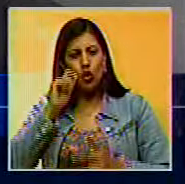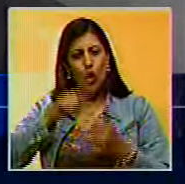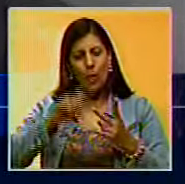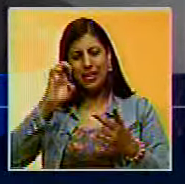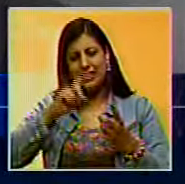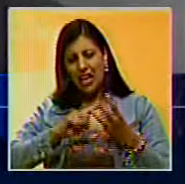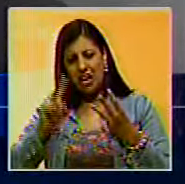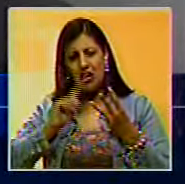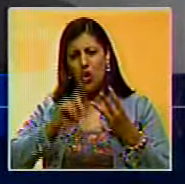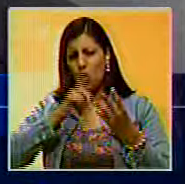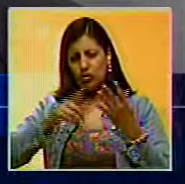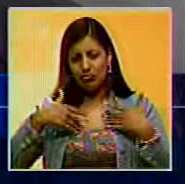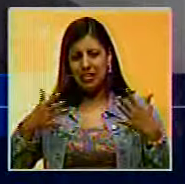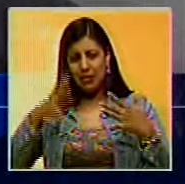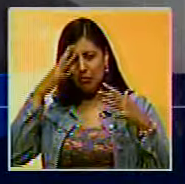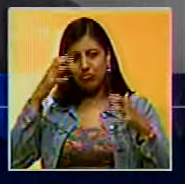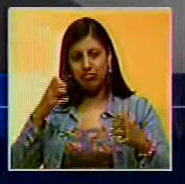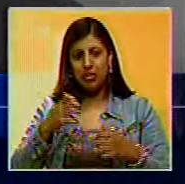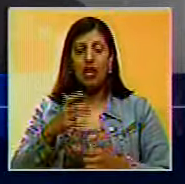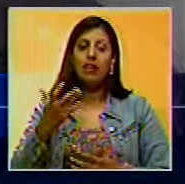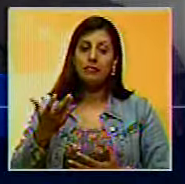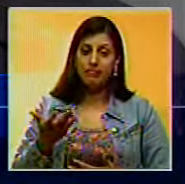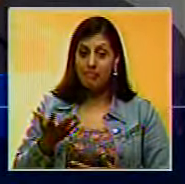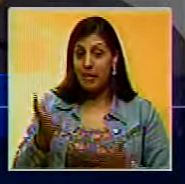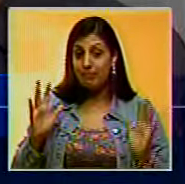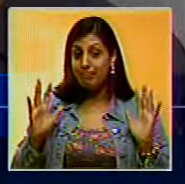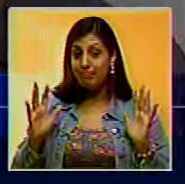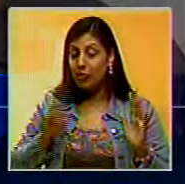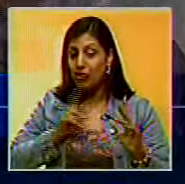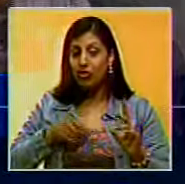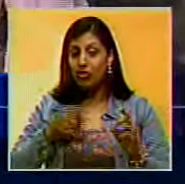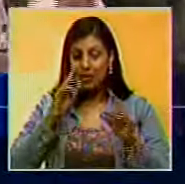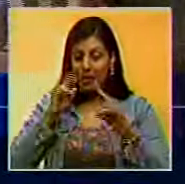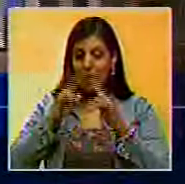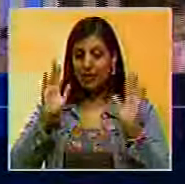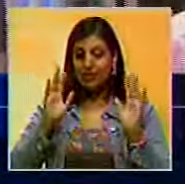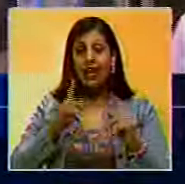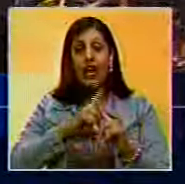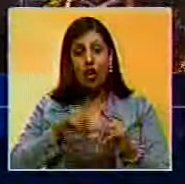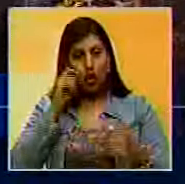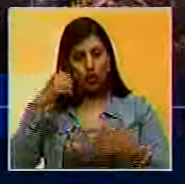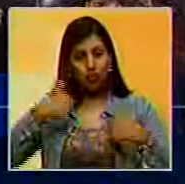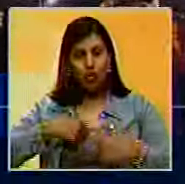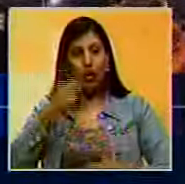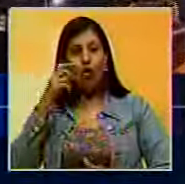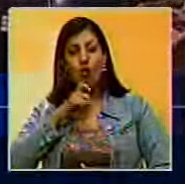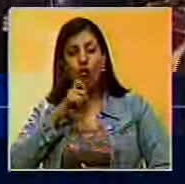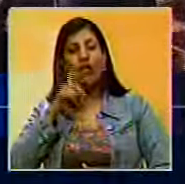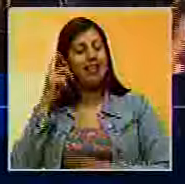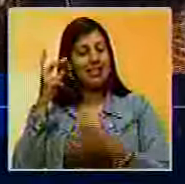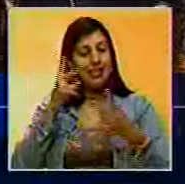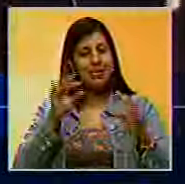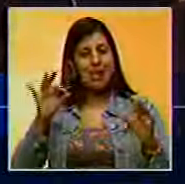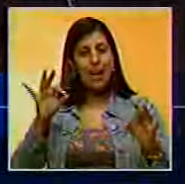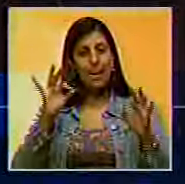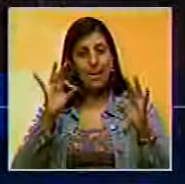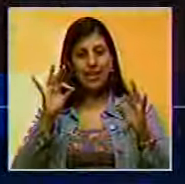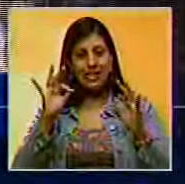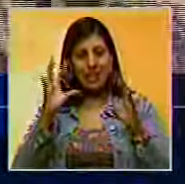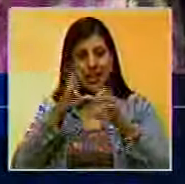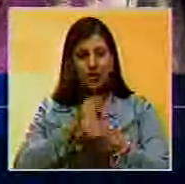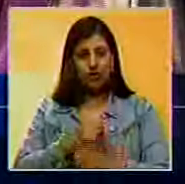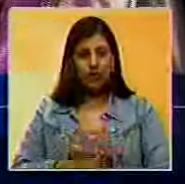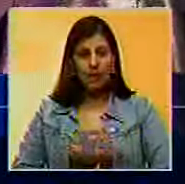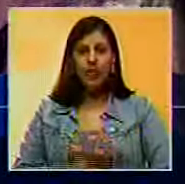Reinaldo, Scarlett y este servidor. Bueno, ahí nos vamos a ver. El cantautor Juan Miguel fue uno de los invitados especiales de la